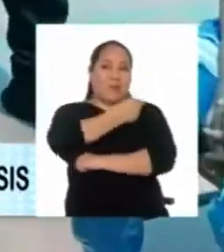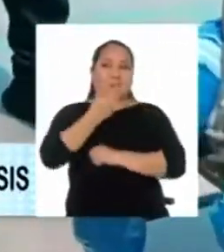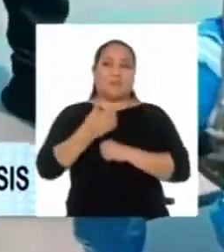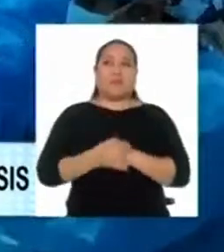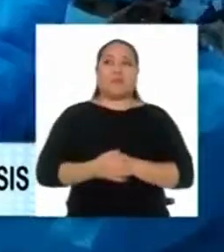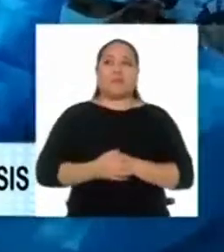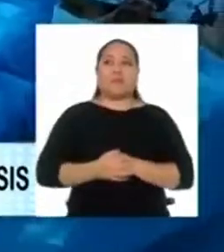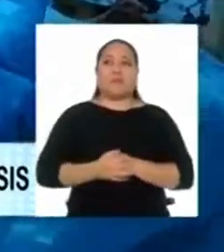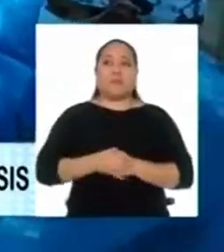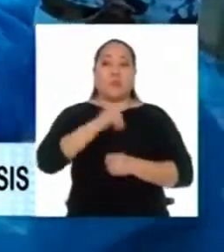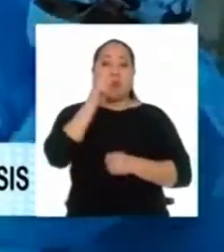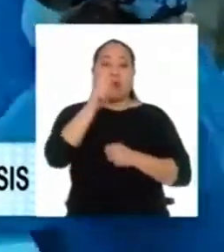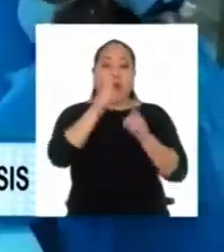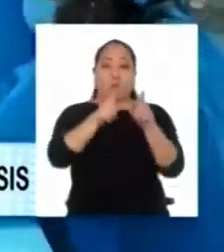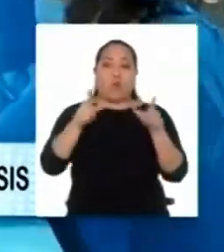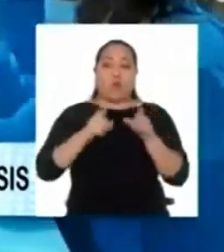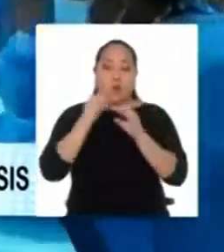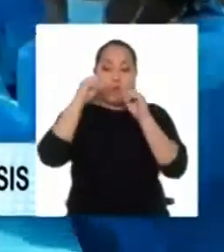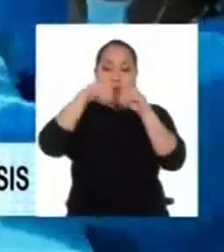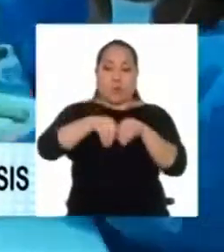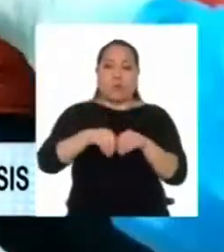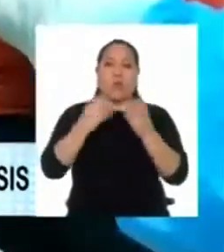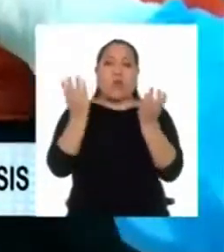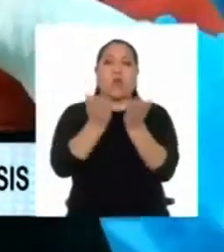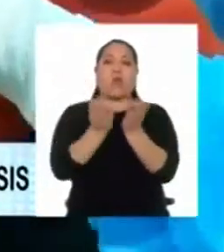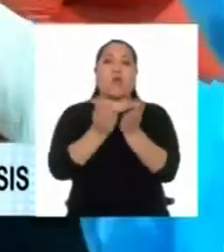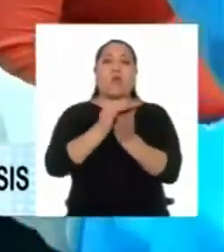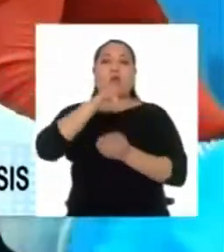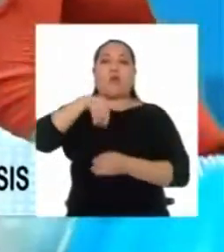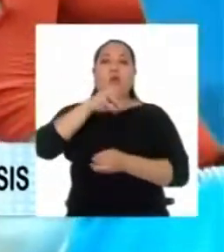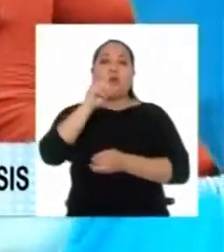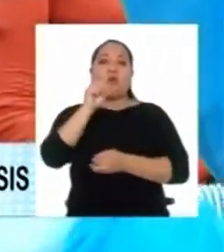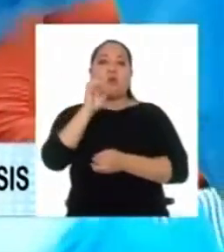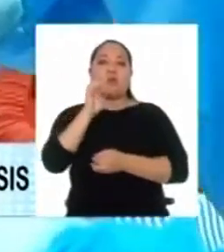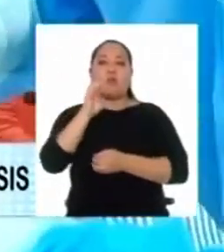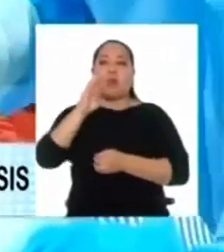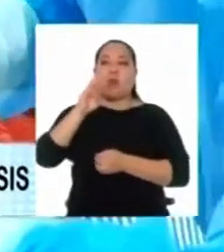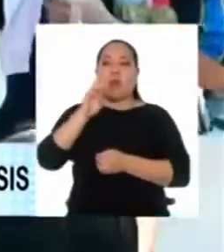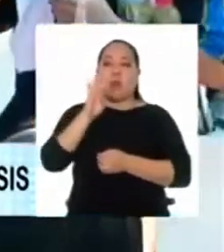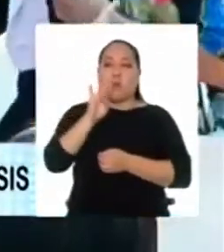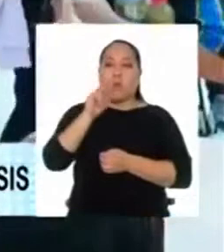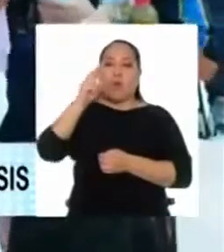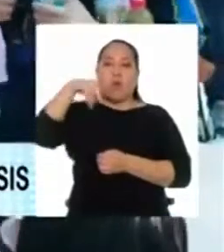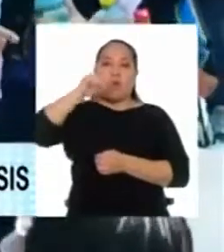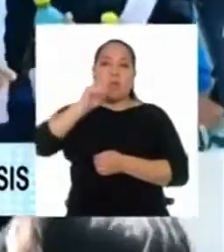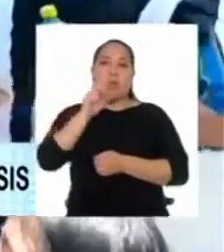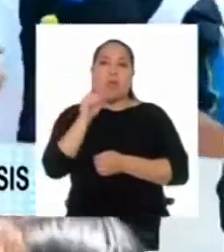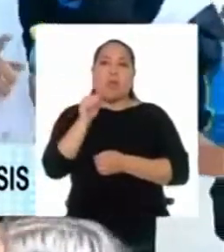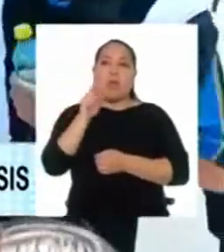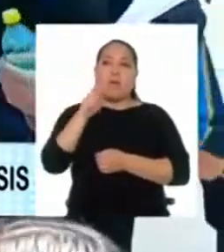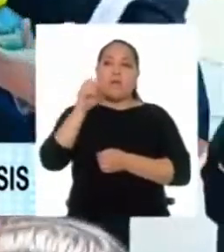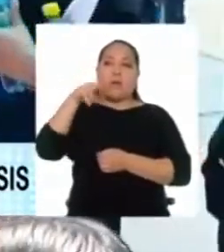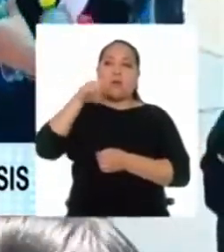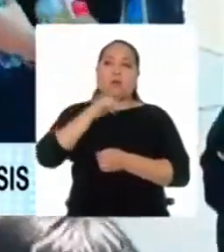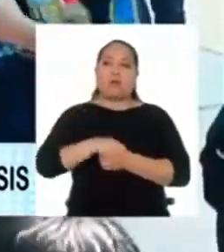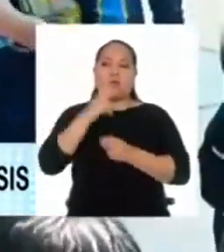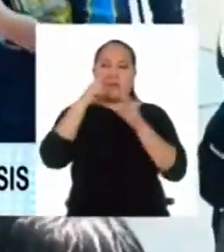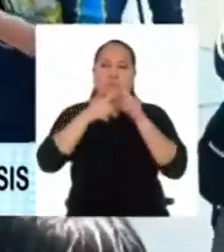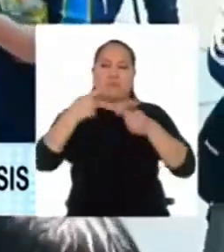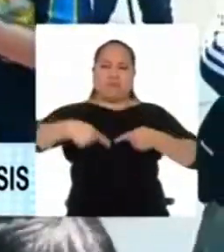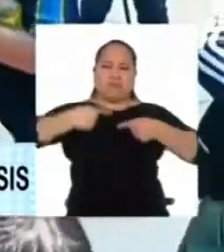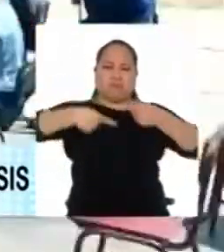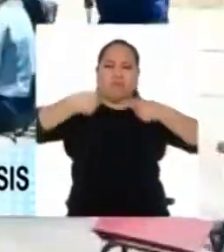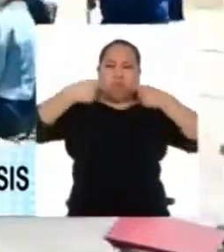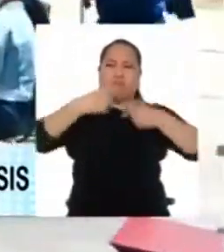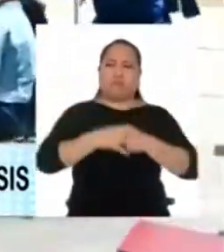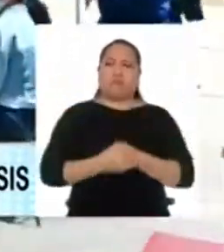inmunización. Uno de los lugares establecidos fue el colegio José Buenaventura Sepúlveda, donde se registraron algunos